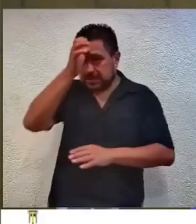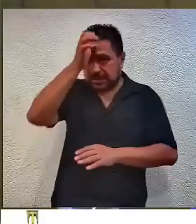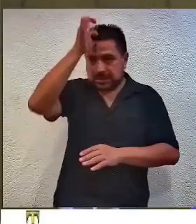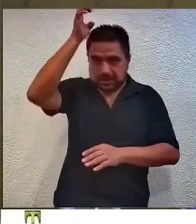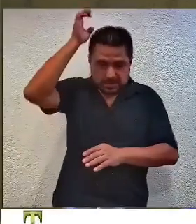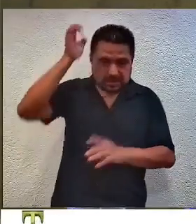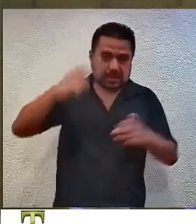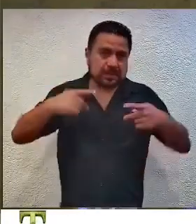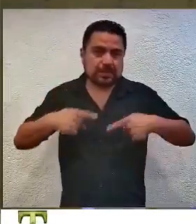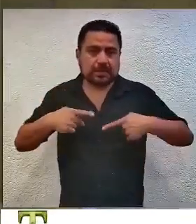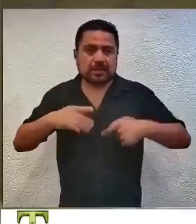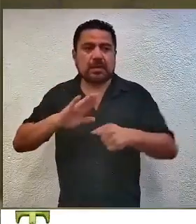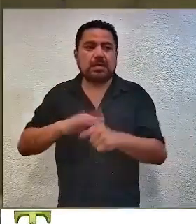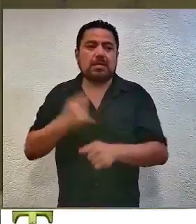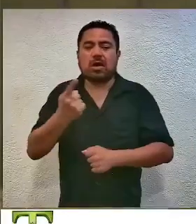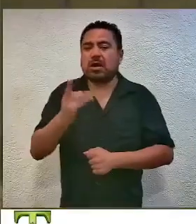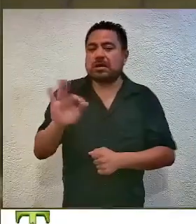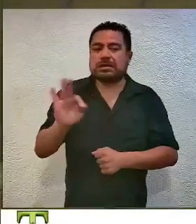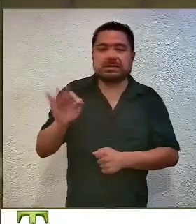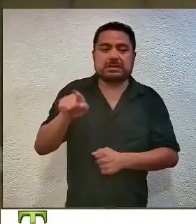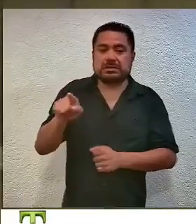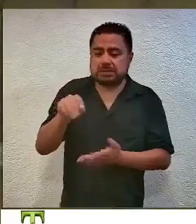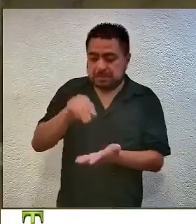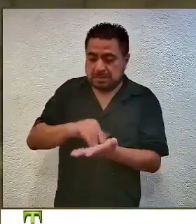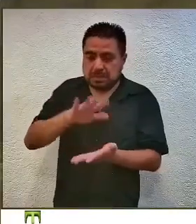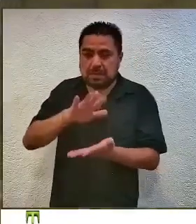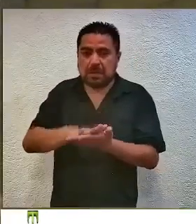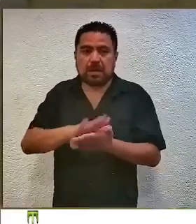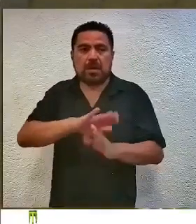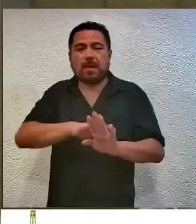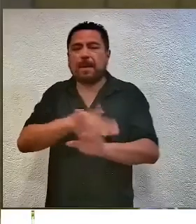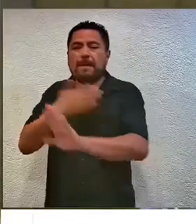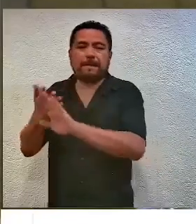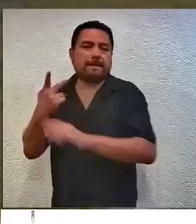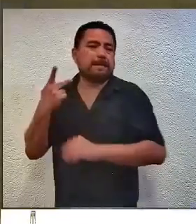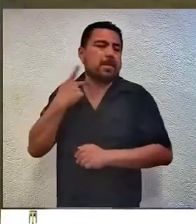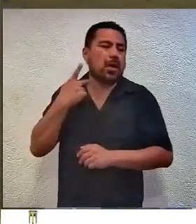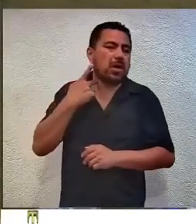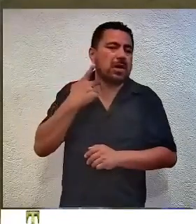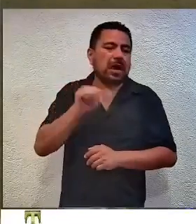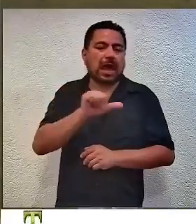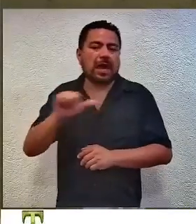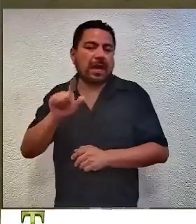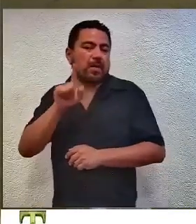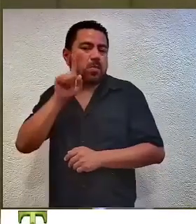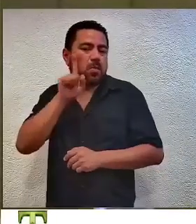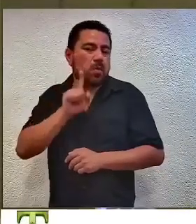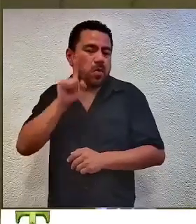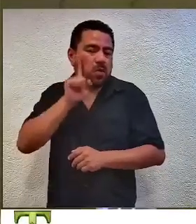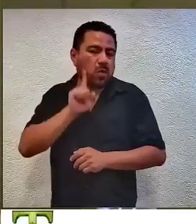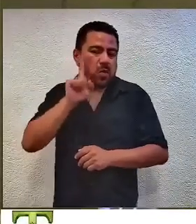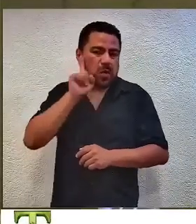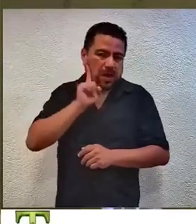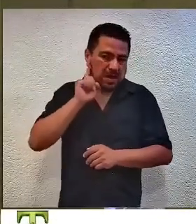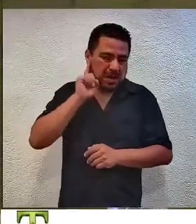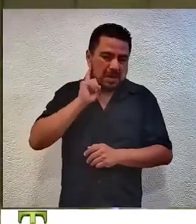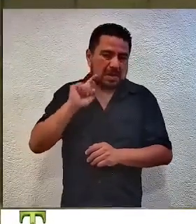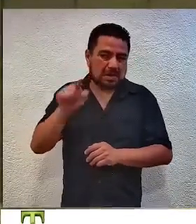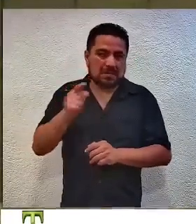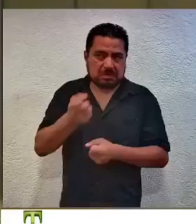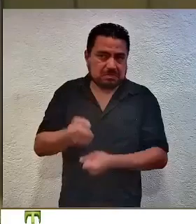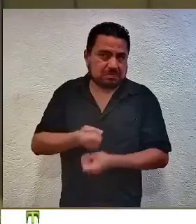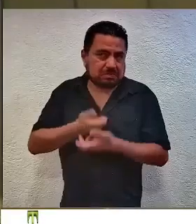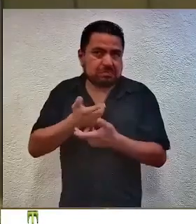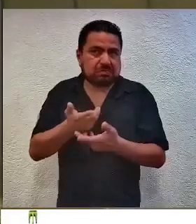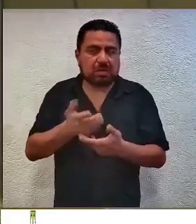Esquivel, por presuntos actos constitutivos de violencia política contra las mujeres en razón de género, expresándose